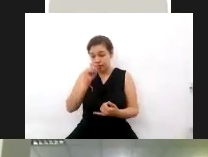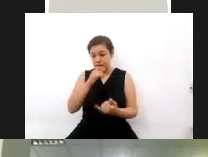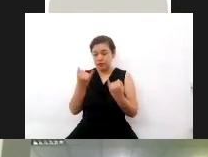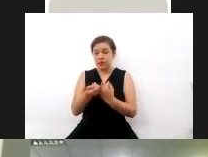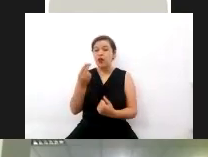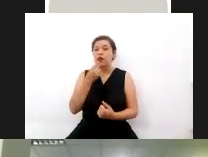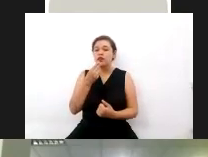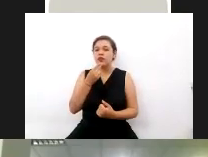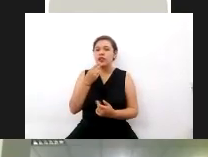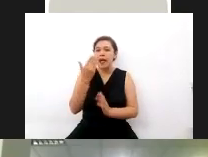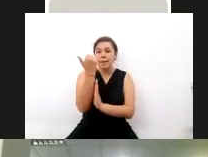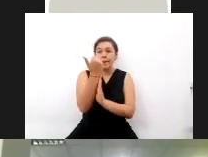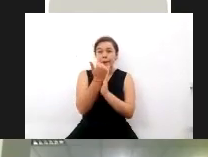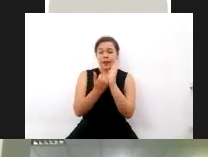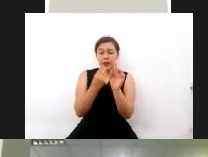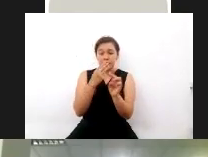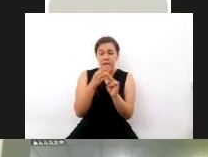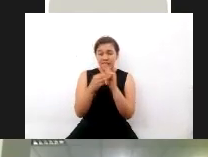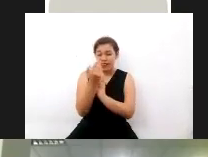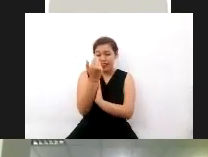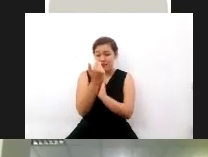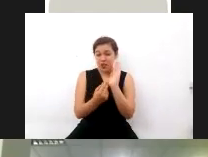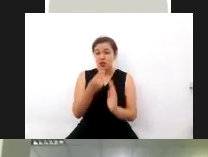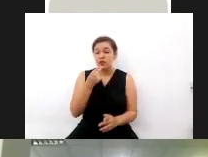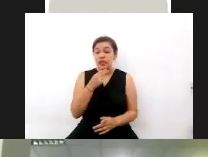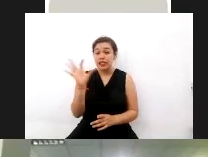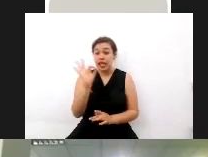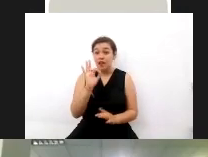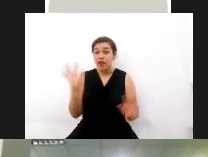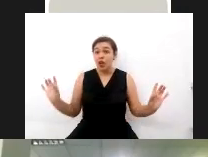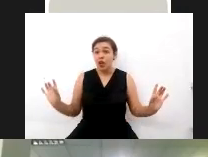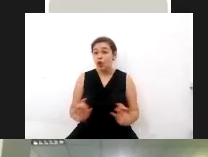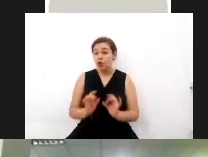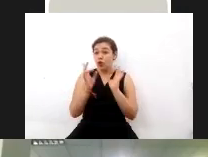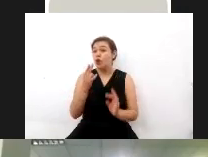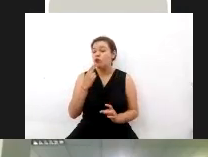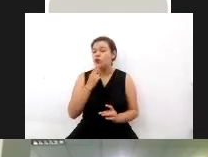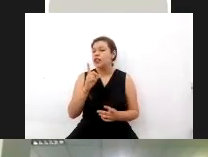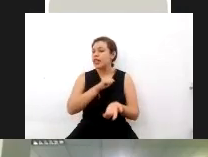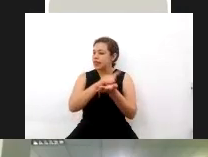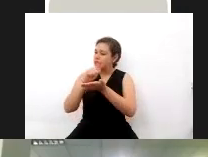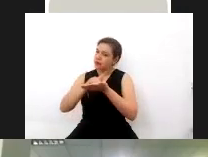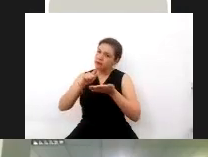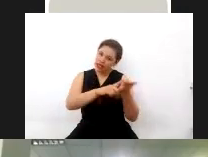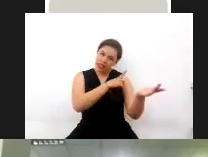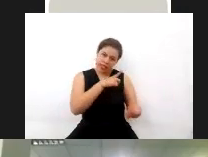lo menos que se pueda el material, y si se va a utilizar, se va a tener que estar desinfectando